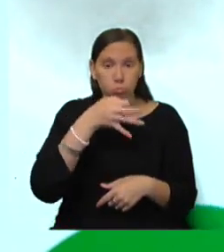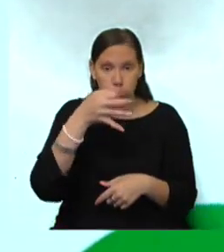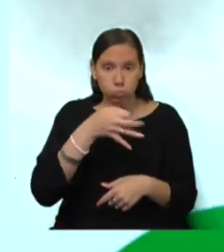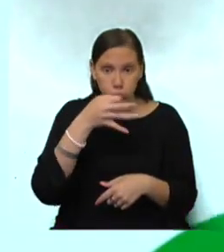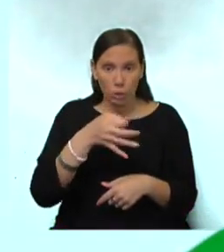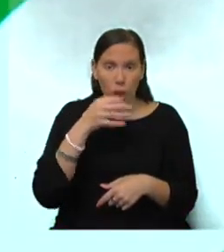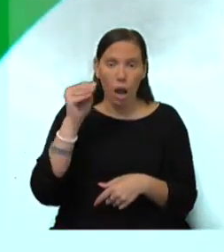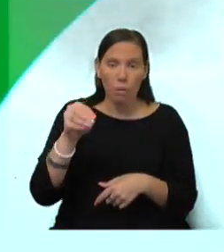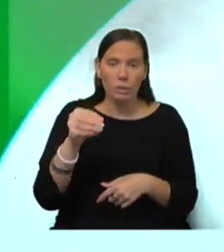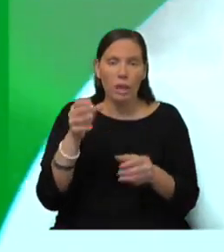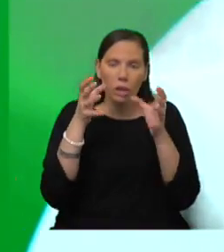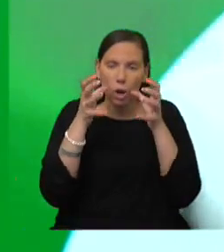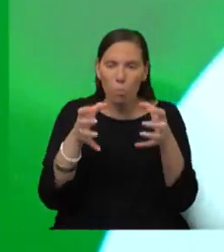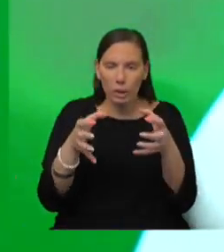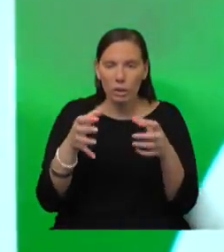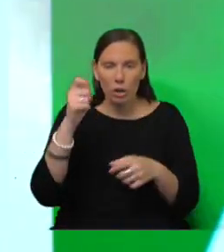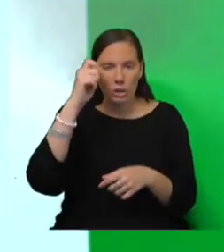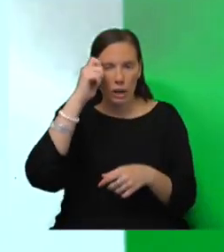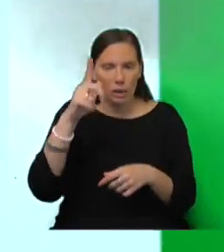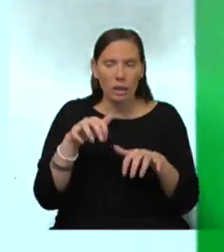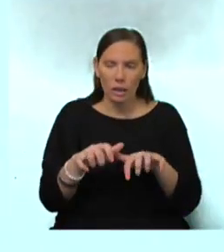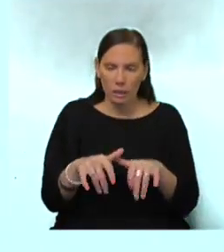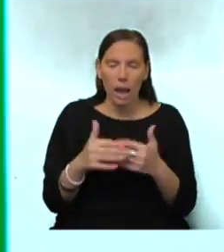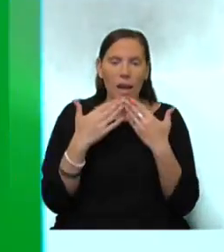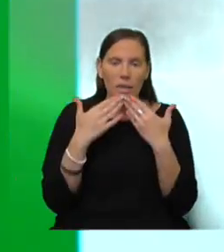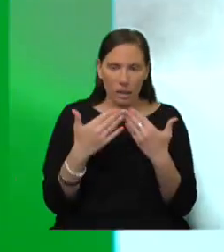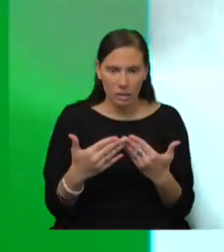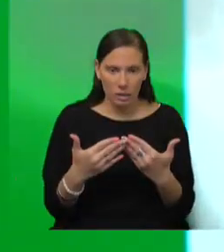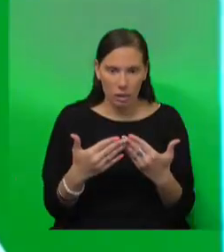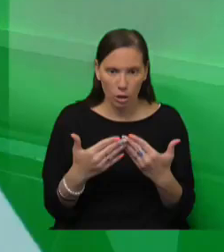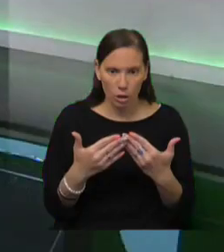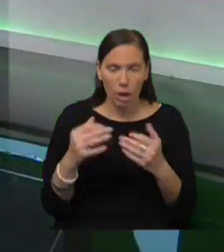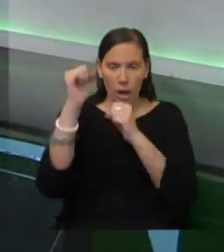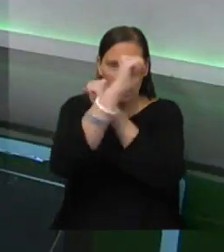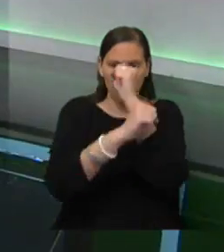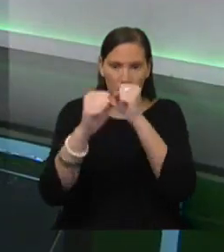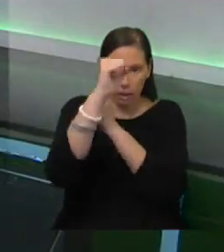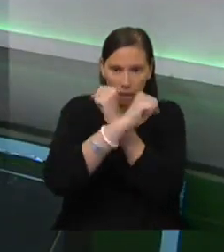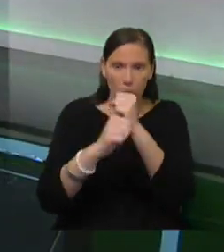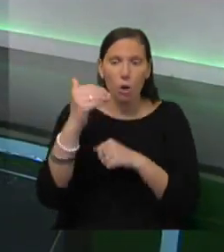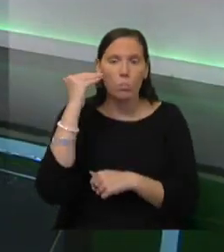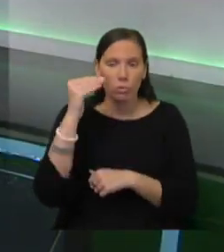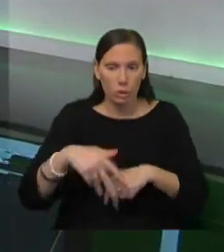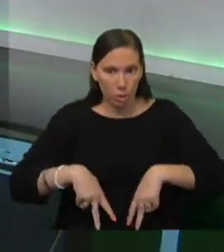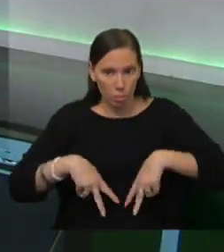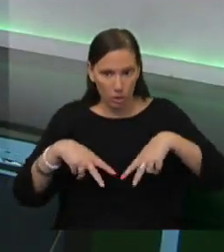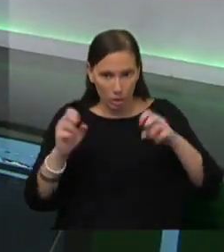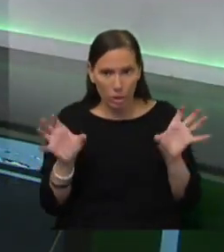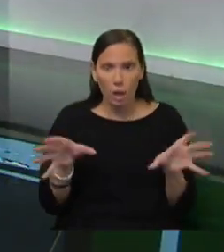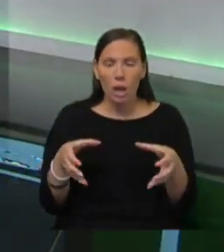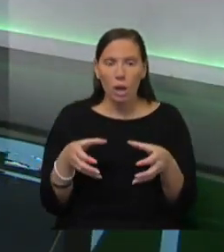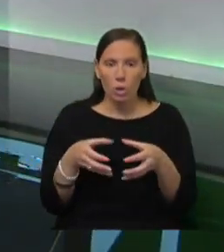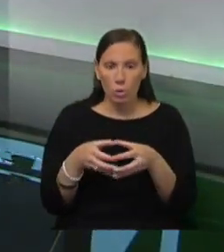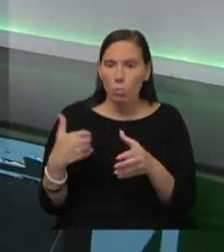que alerta contra los peligros de la Inteligencia artificial le agradecemos muchísimo al ingeniero Guillermo monsi quien es docente investigador del grupo de